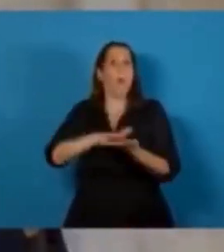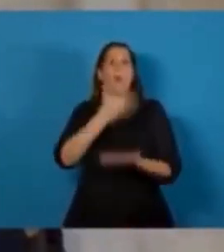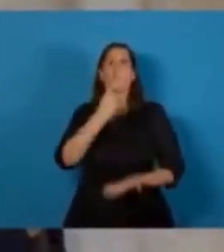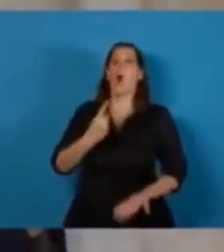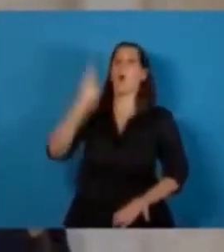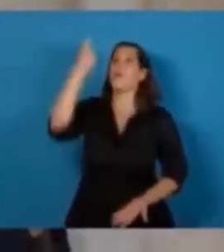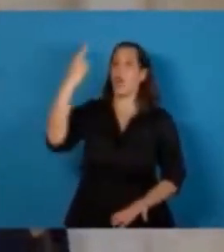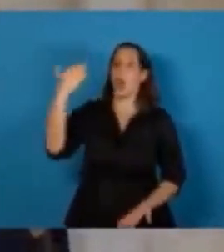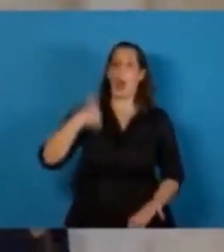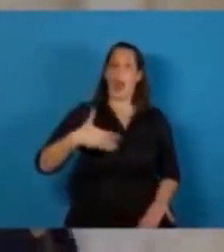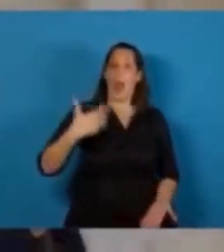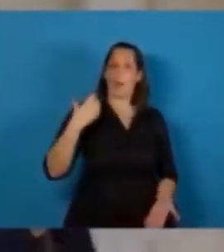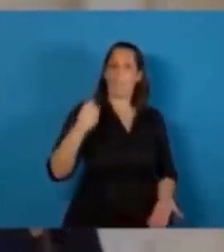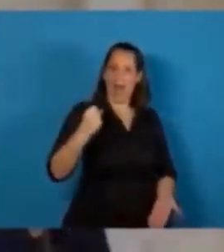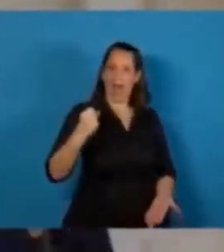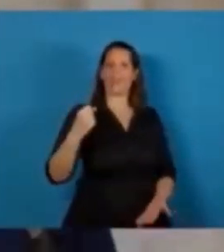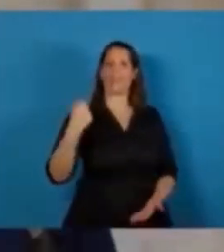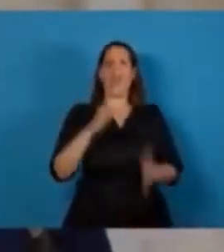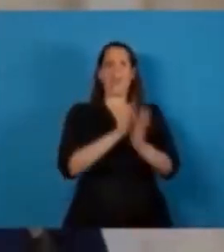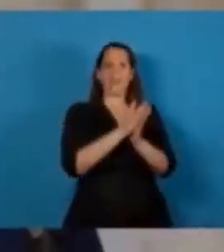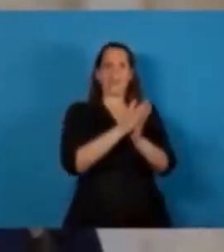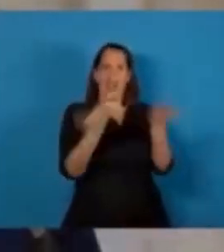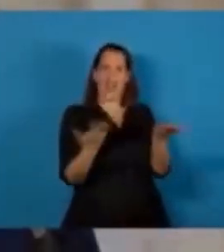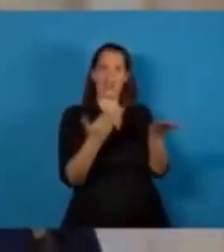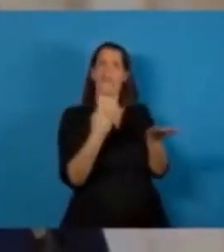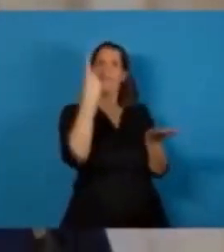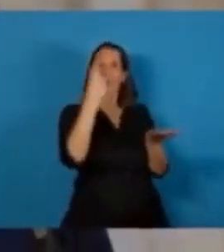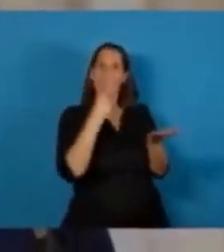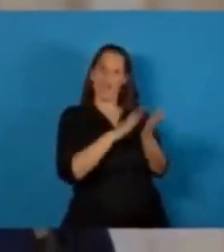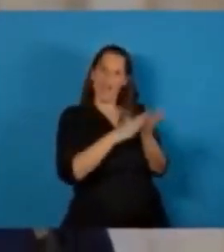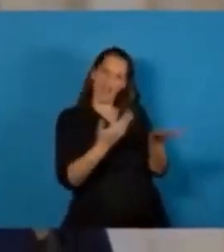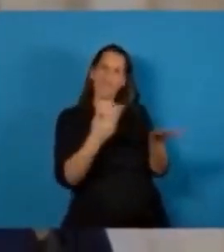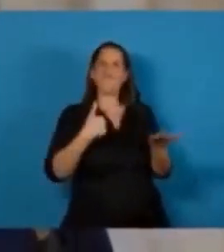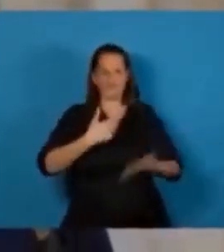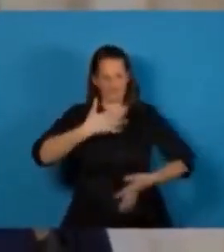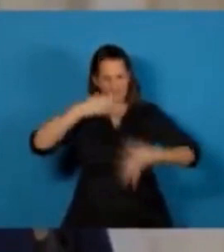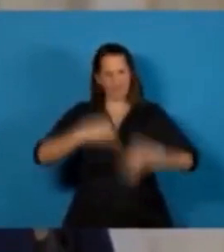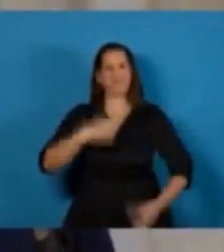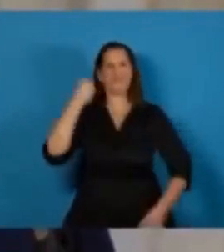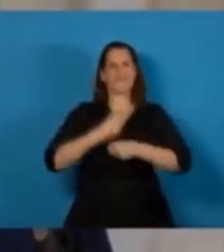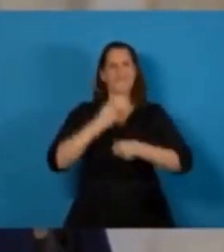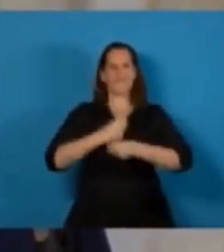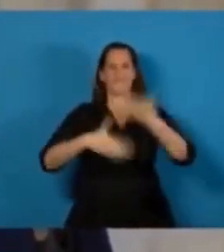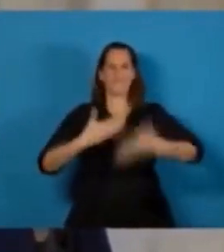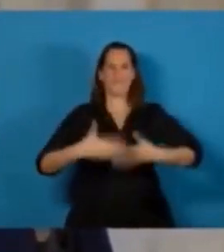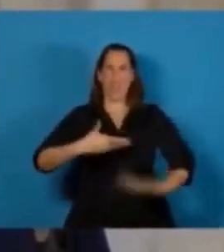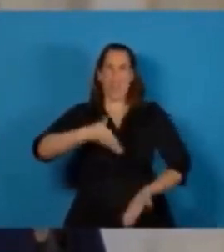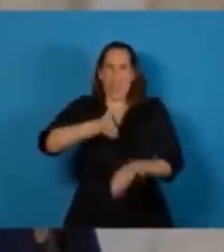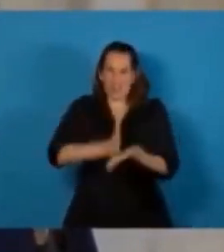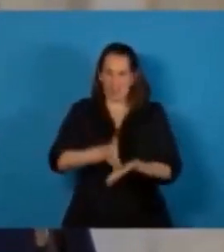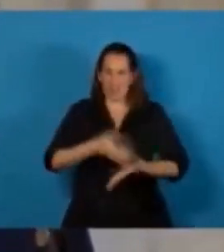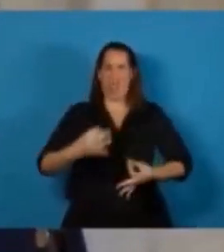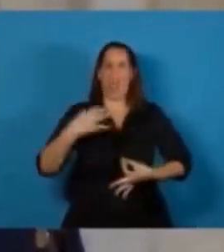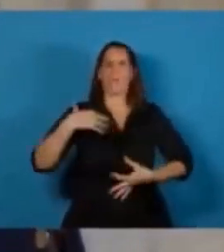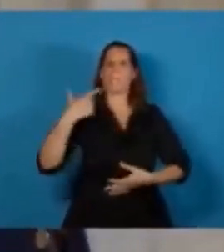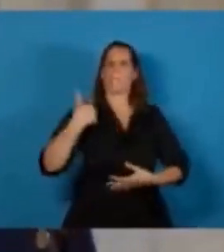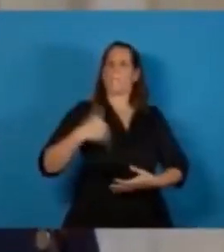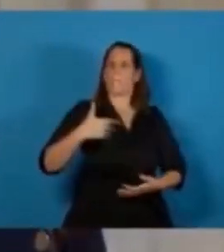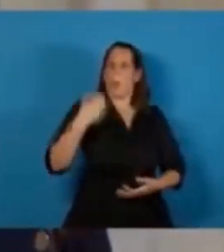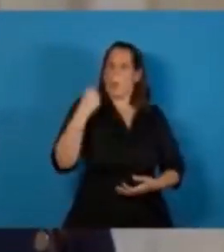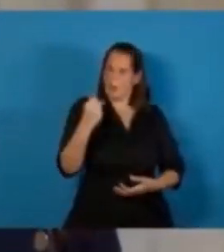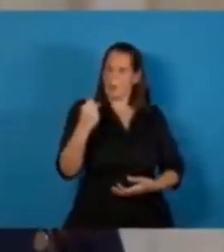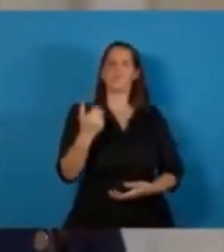vicepresidenta de quien ocupó durante dos periodos seguidos la primera y se desarrolló sin ningún tipo de